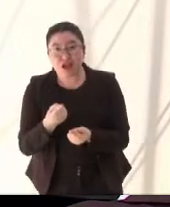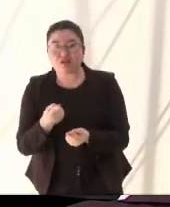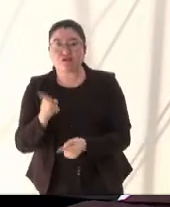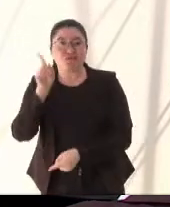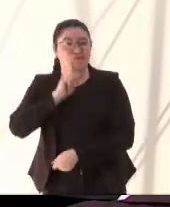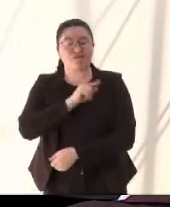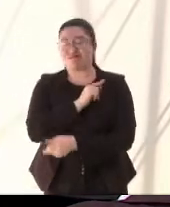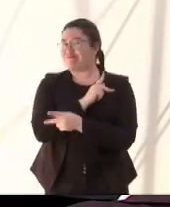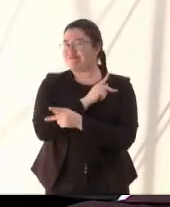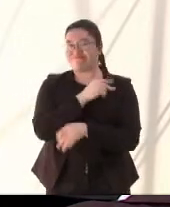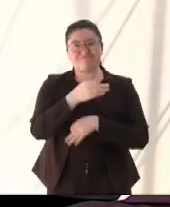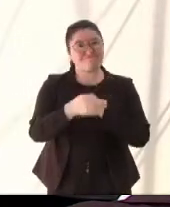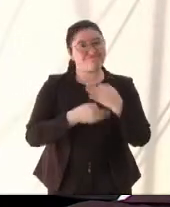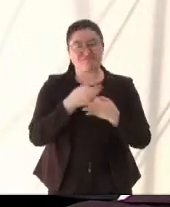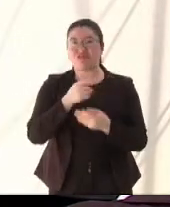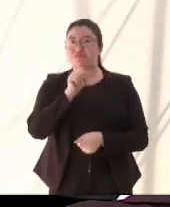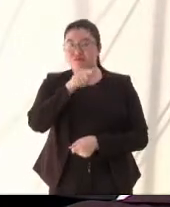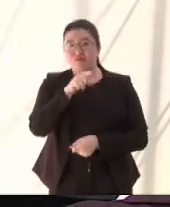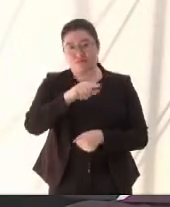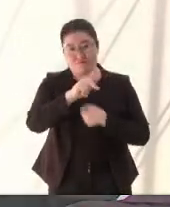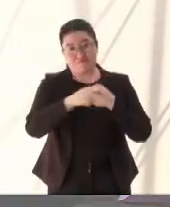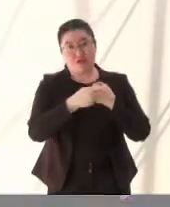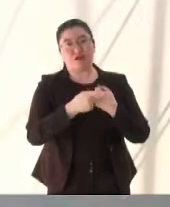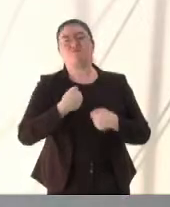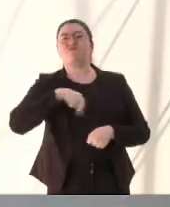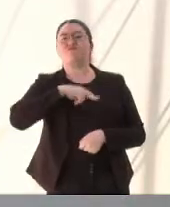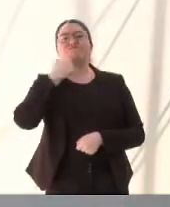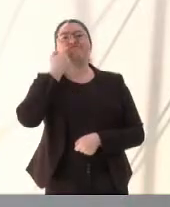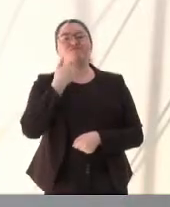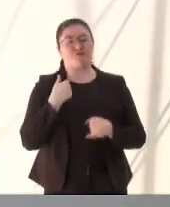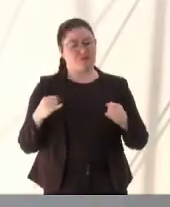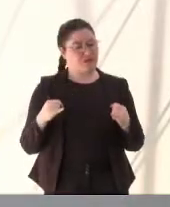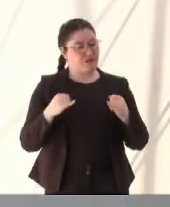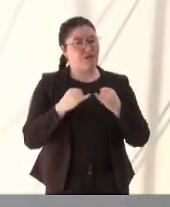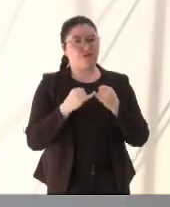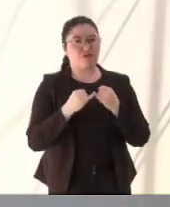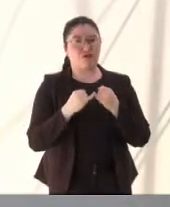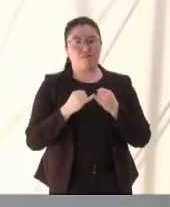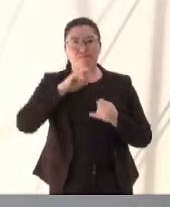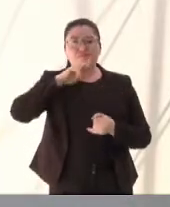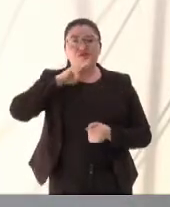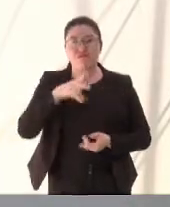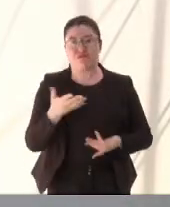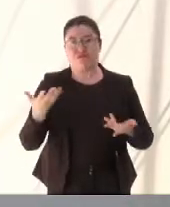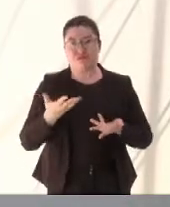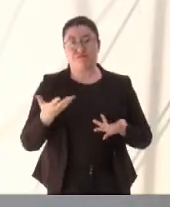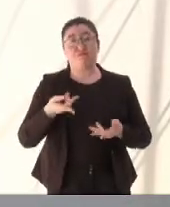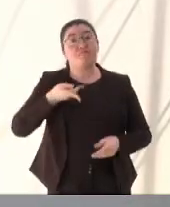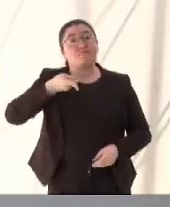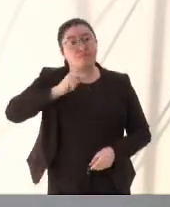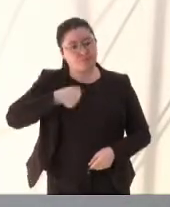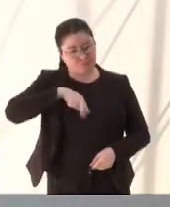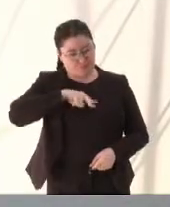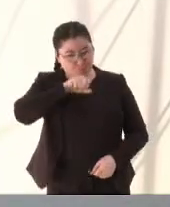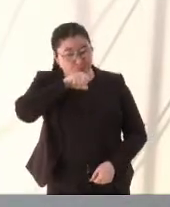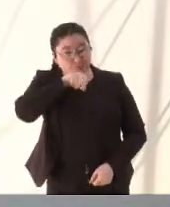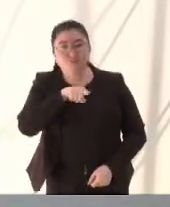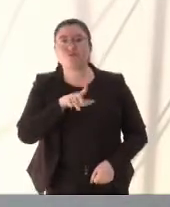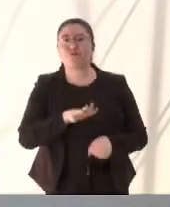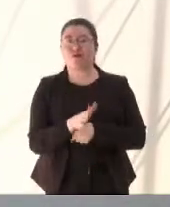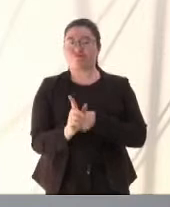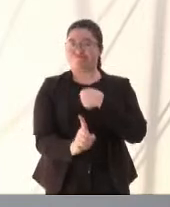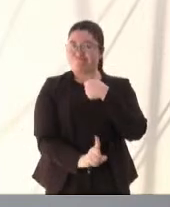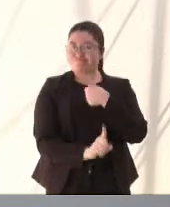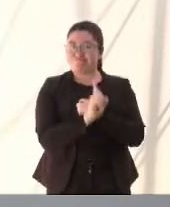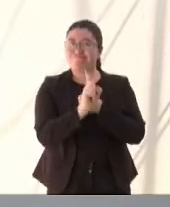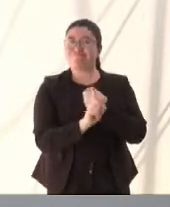país. Venimos a fortalecer nuestra capacidad institucional, pero también tenemos que entender que este problema